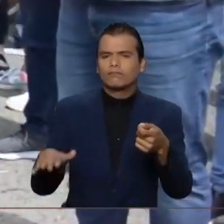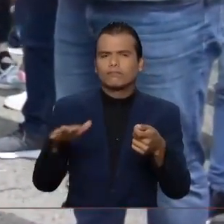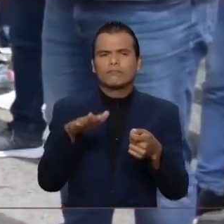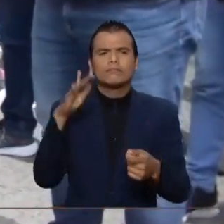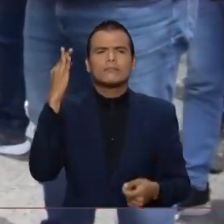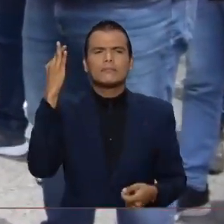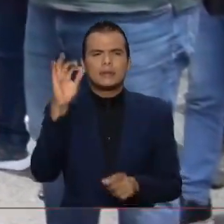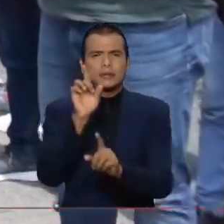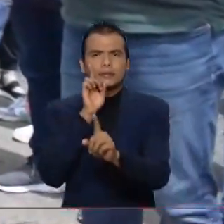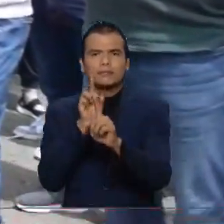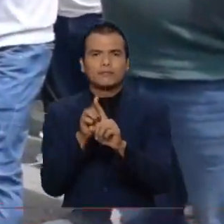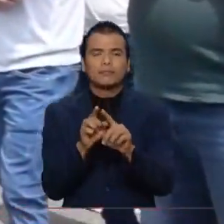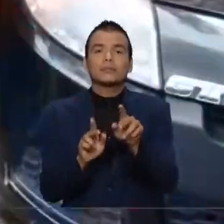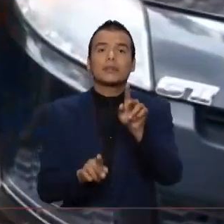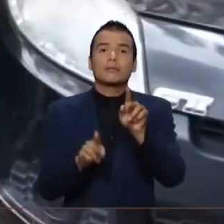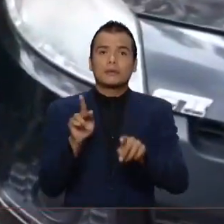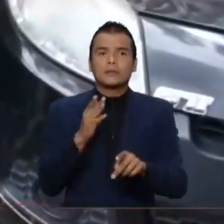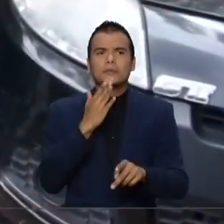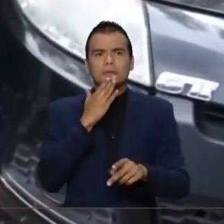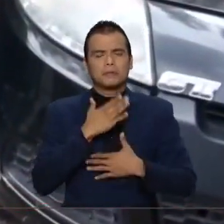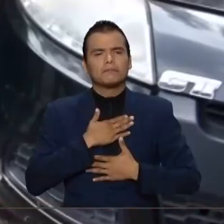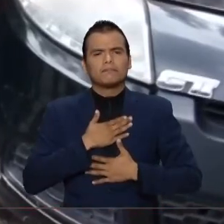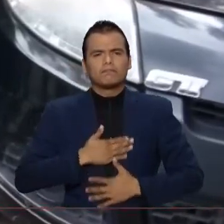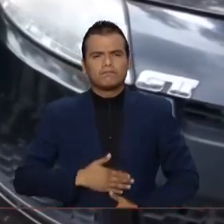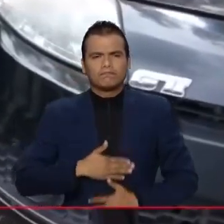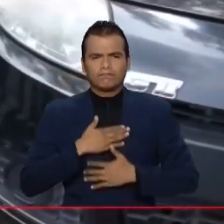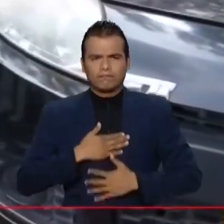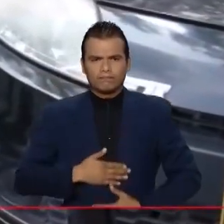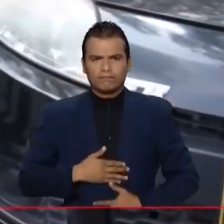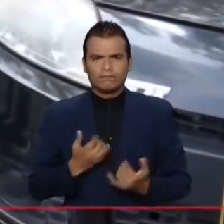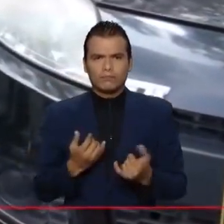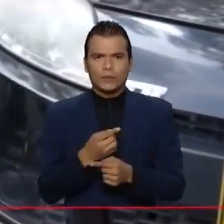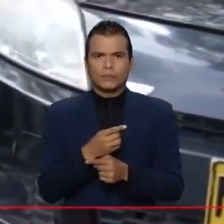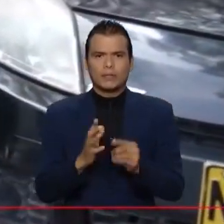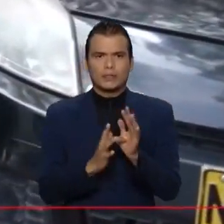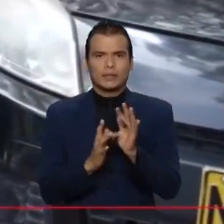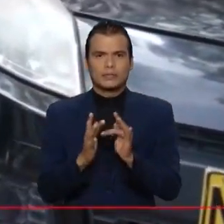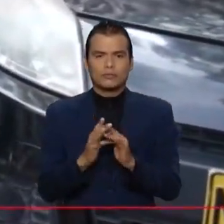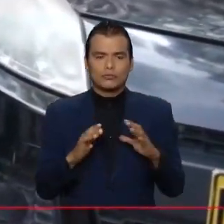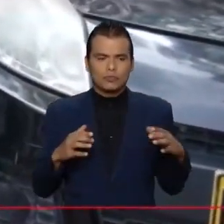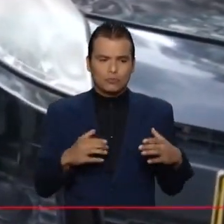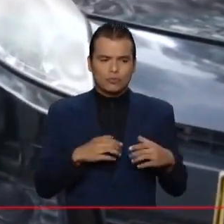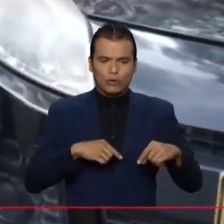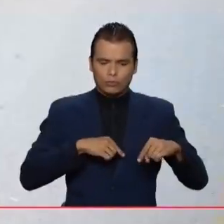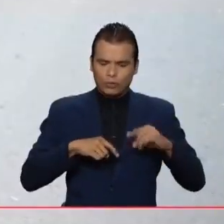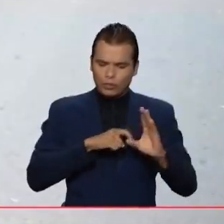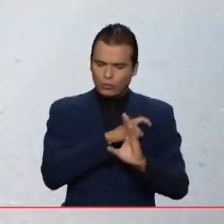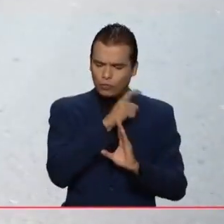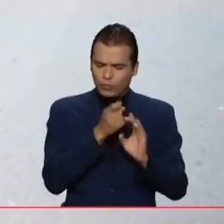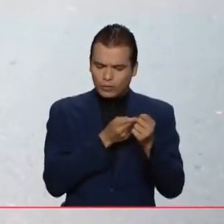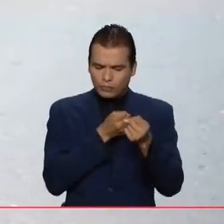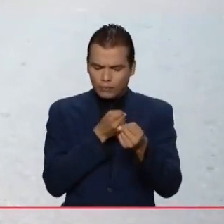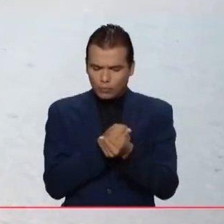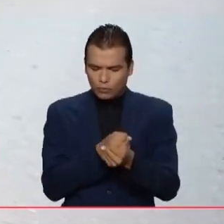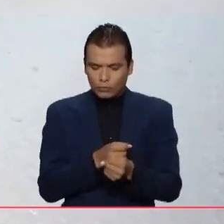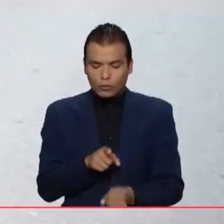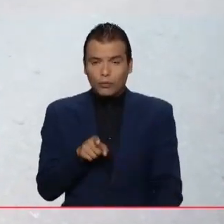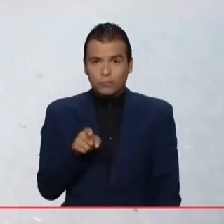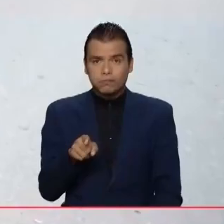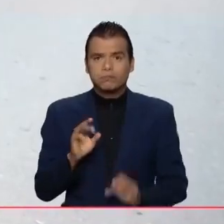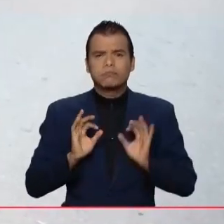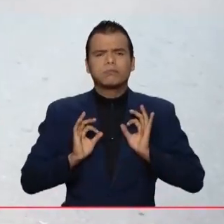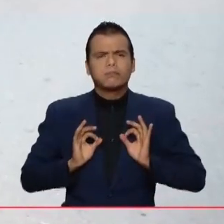una mejor estadía durante esta Semana Santa con apoyo de todas las autoridades, específicamente con nuestro Ejército Nacional,